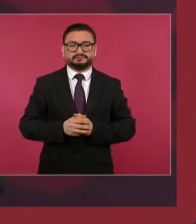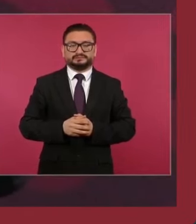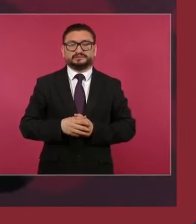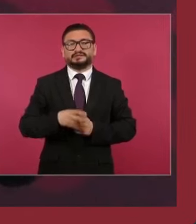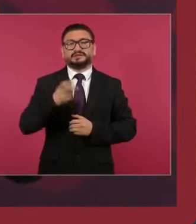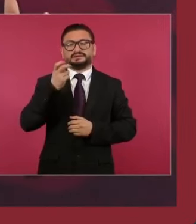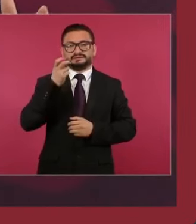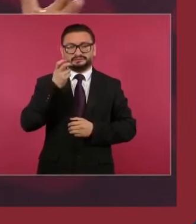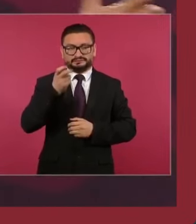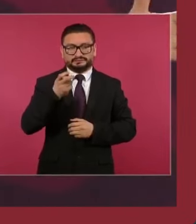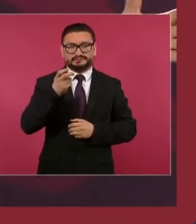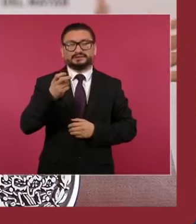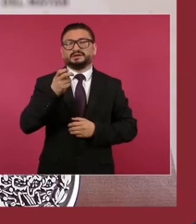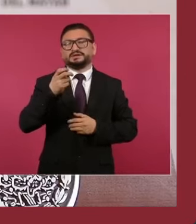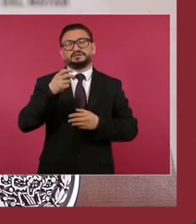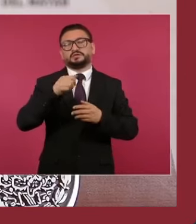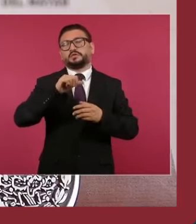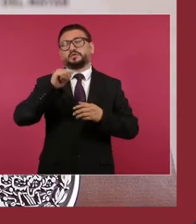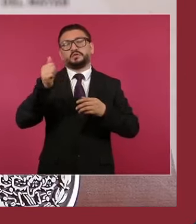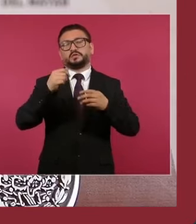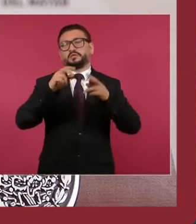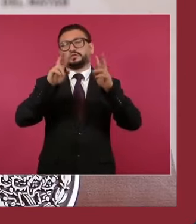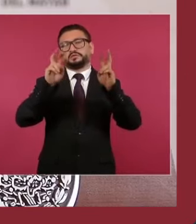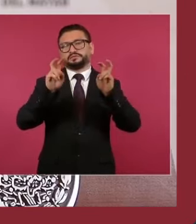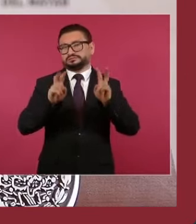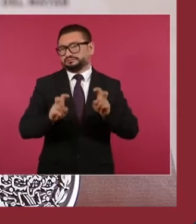Y así en otros casos.